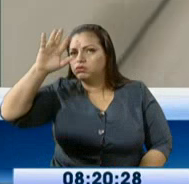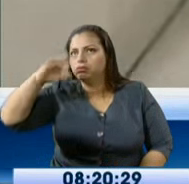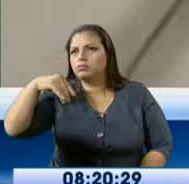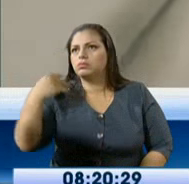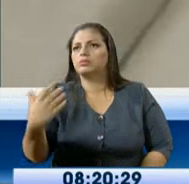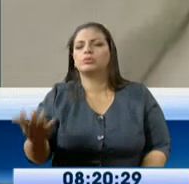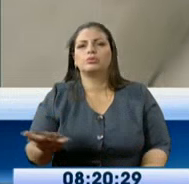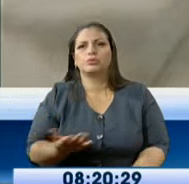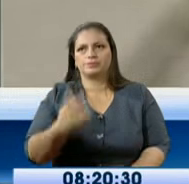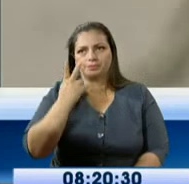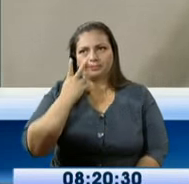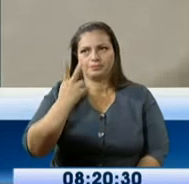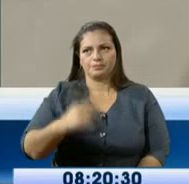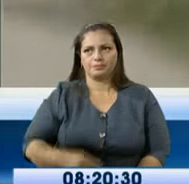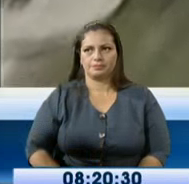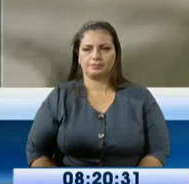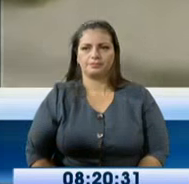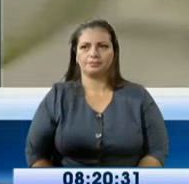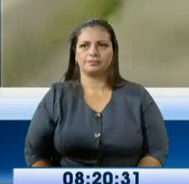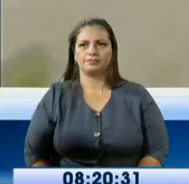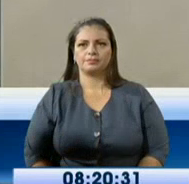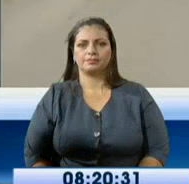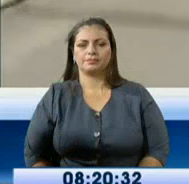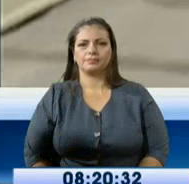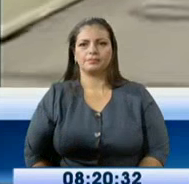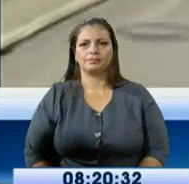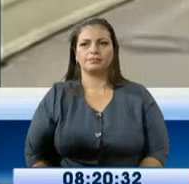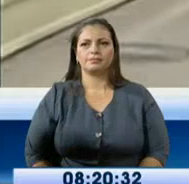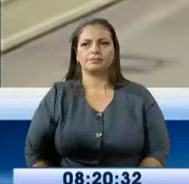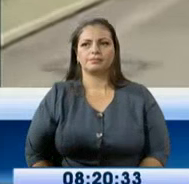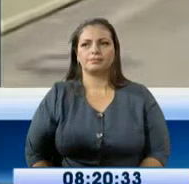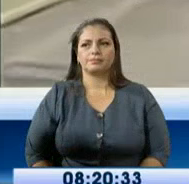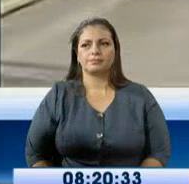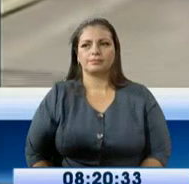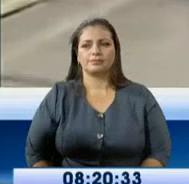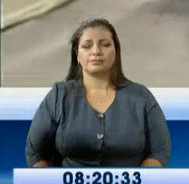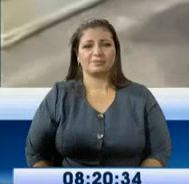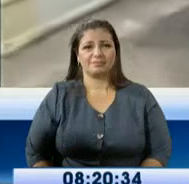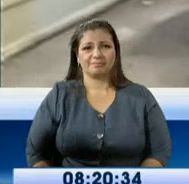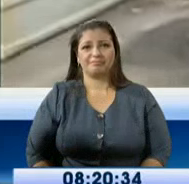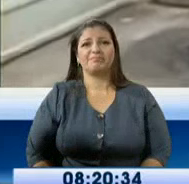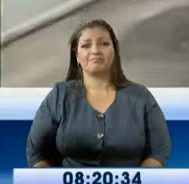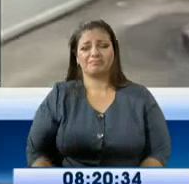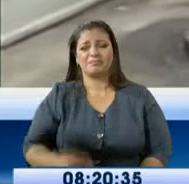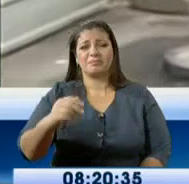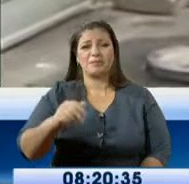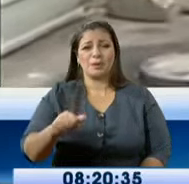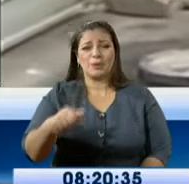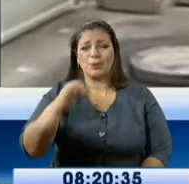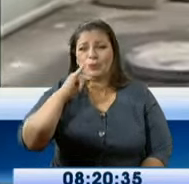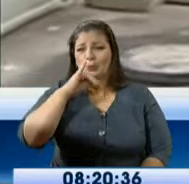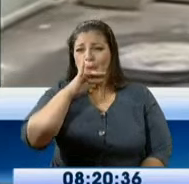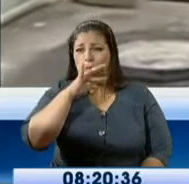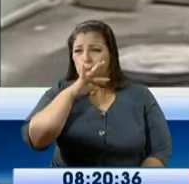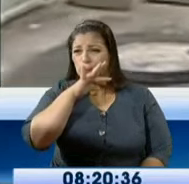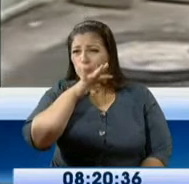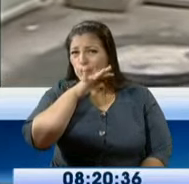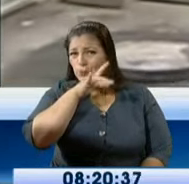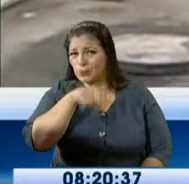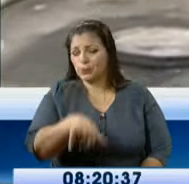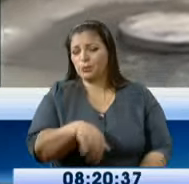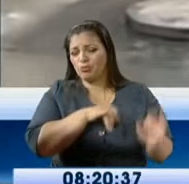un torrente, este sí es un manantial de aguas servidas. Con esto es con lo que conviven aquí los moradores de